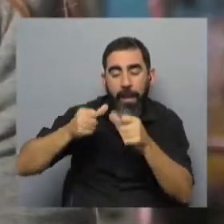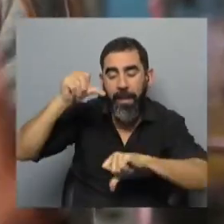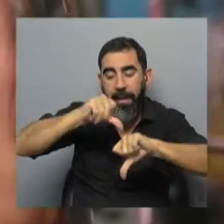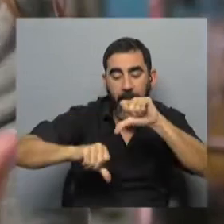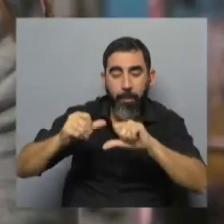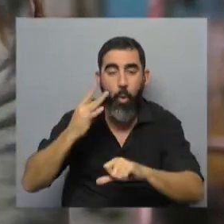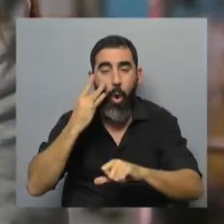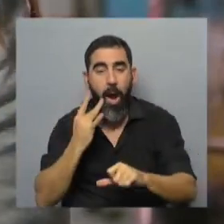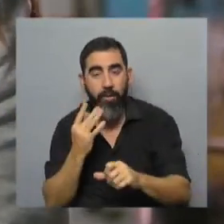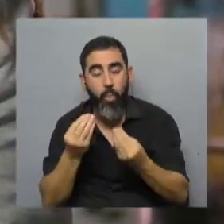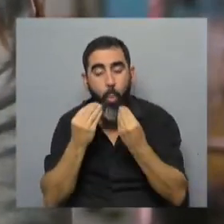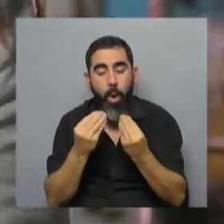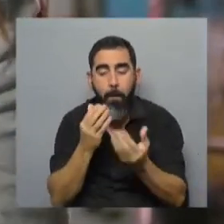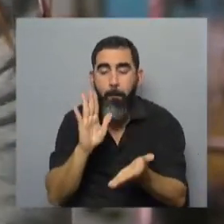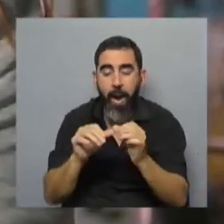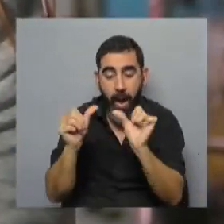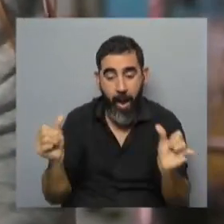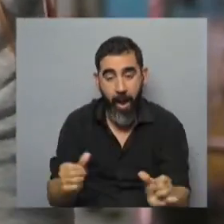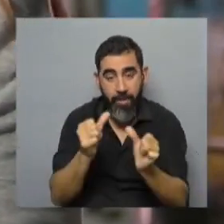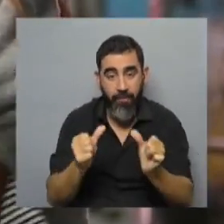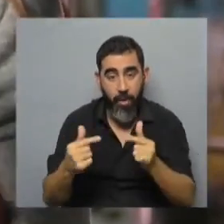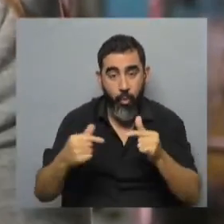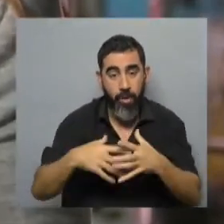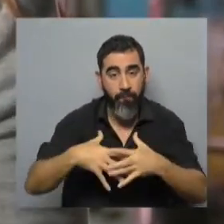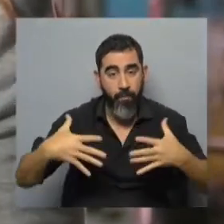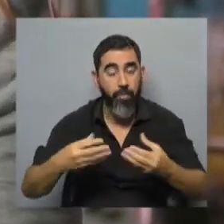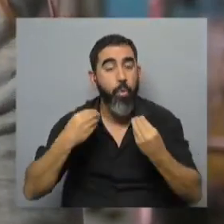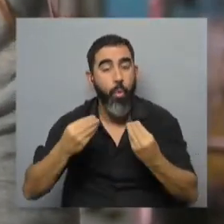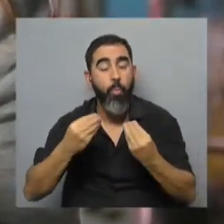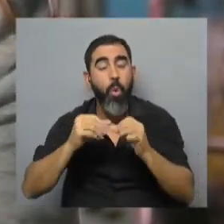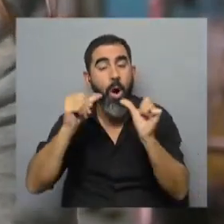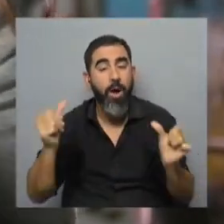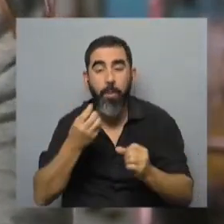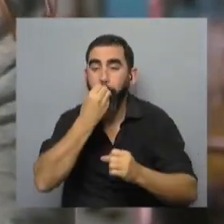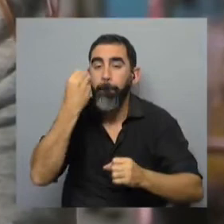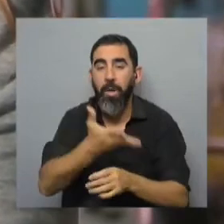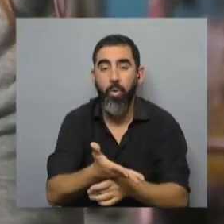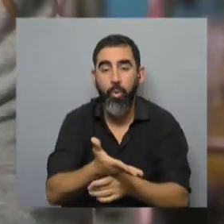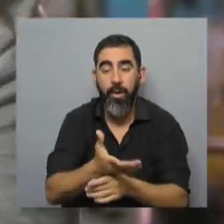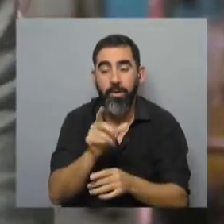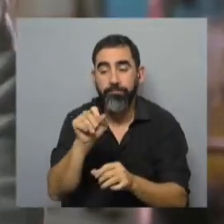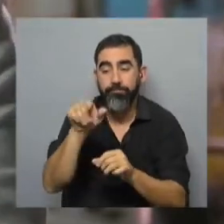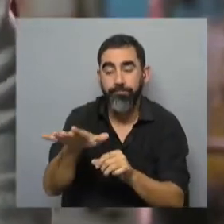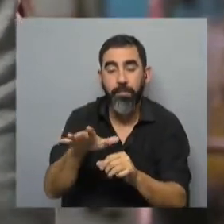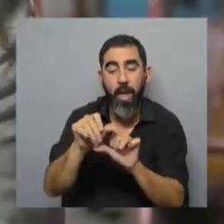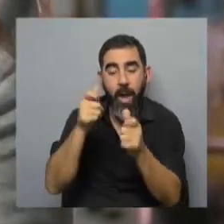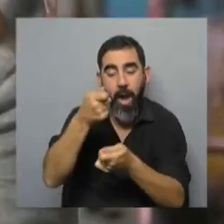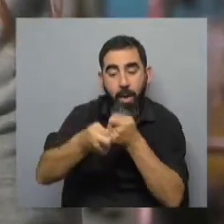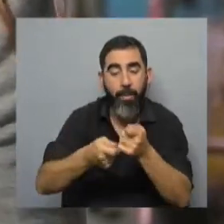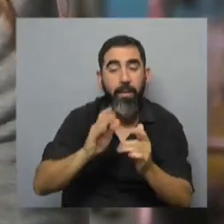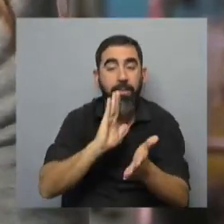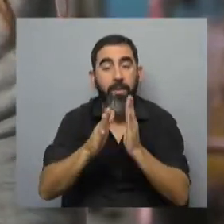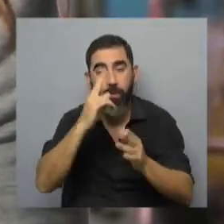ácidos, cuáles pueden tener mayor actividad antiinflamatoria y cómo podemos hacer para mejorar esa propiedad y aplicarlos al